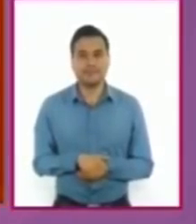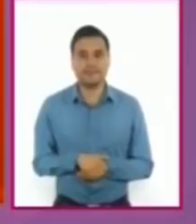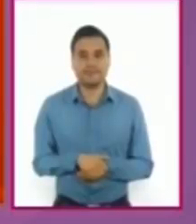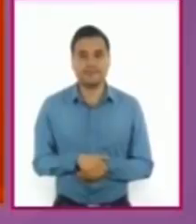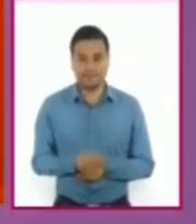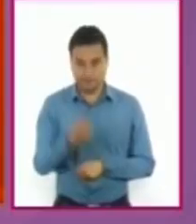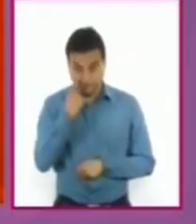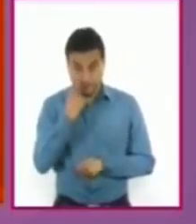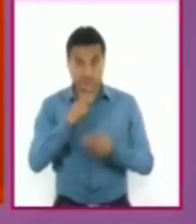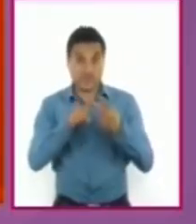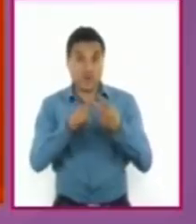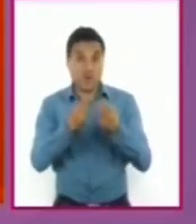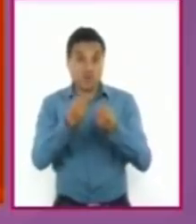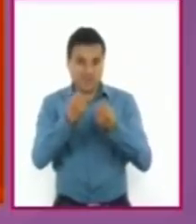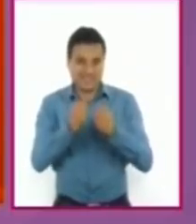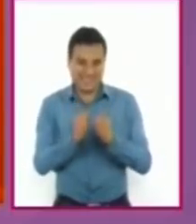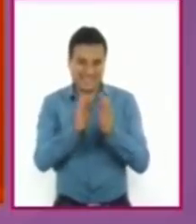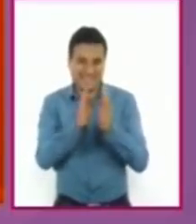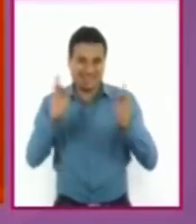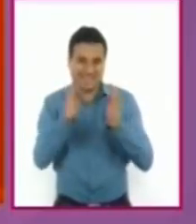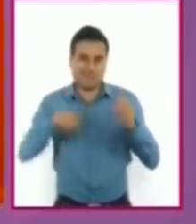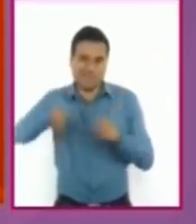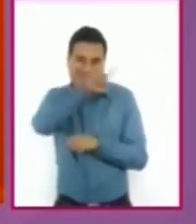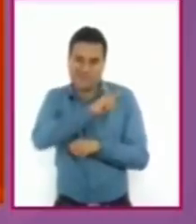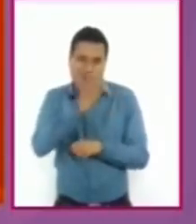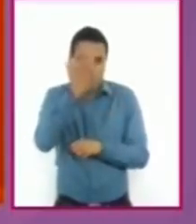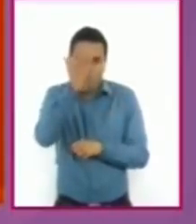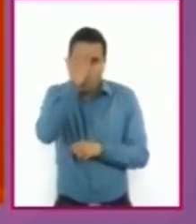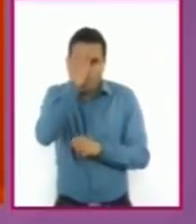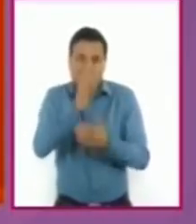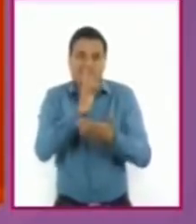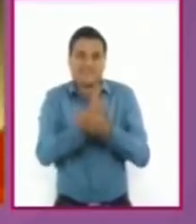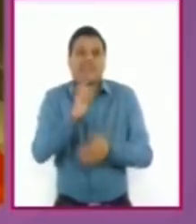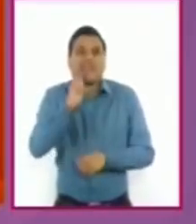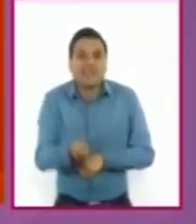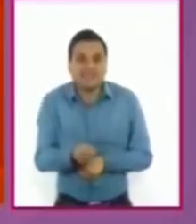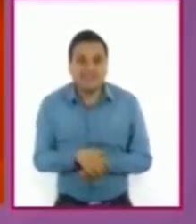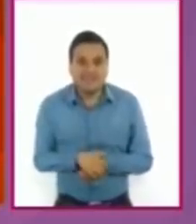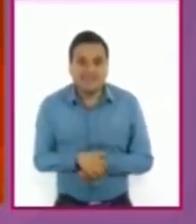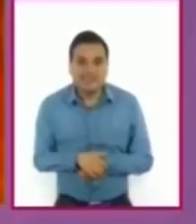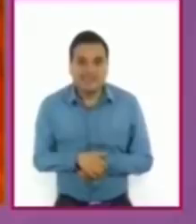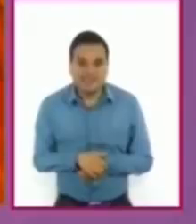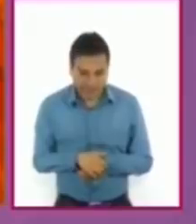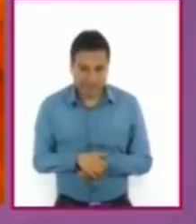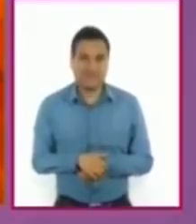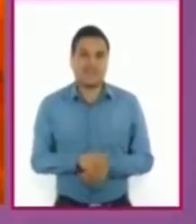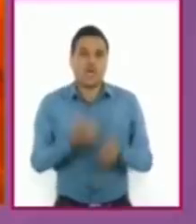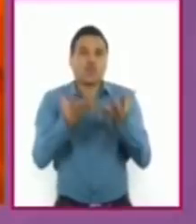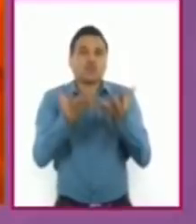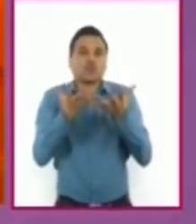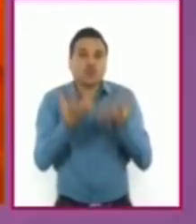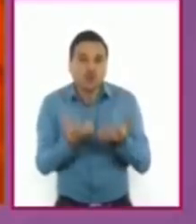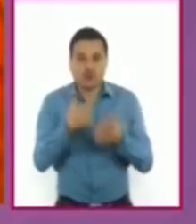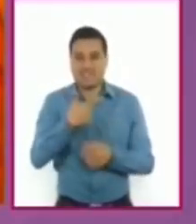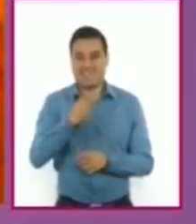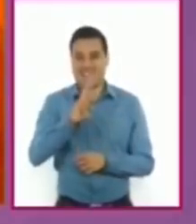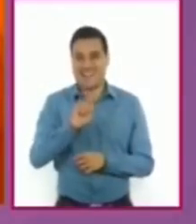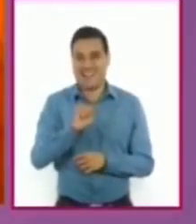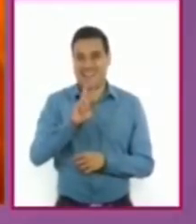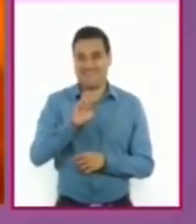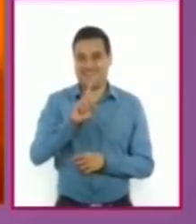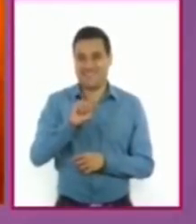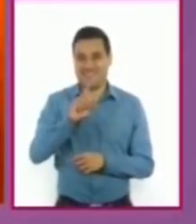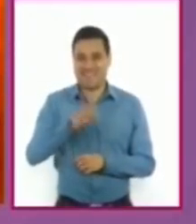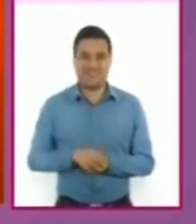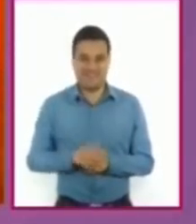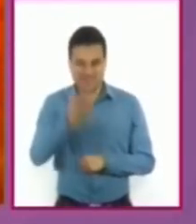La fuerza a distancia que tenemos más presente es, sin duda, la fuerza de gravedad. La caída de los